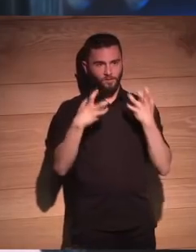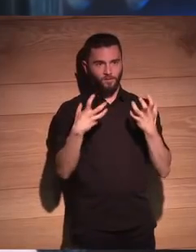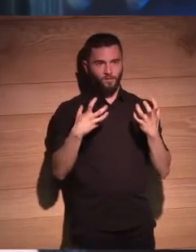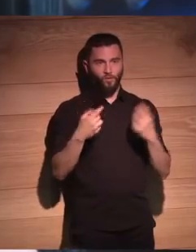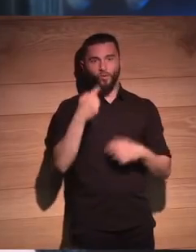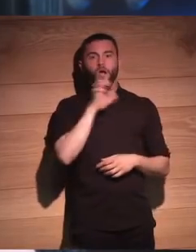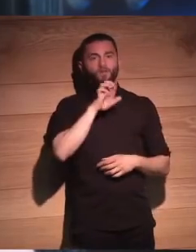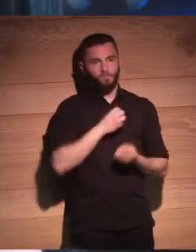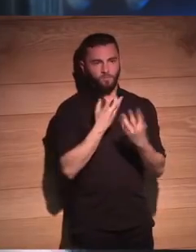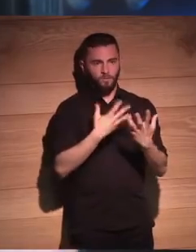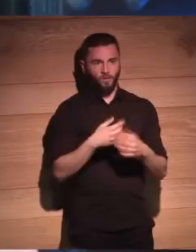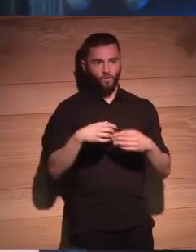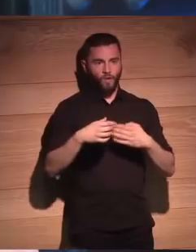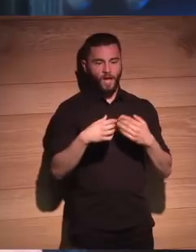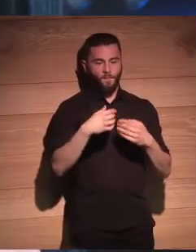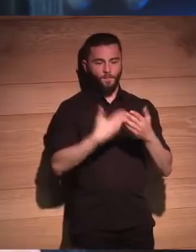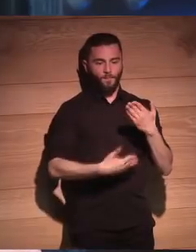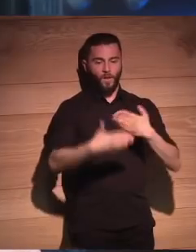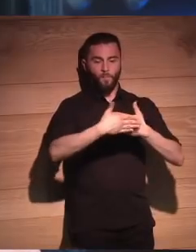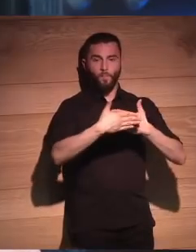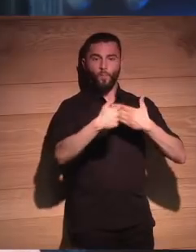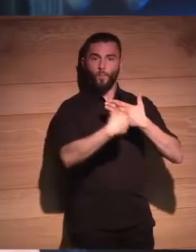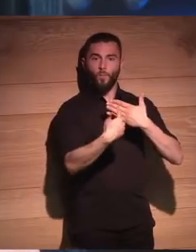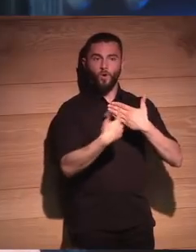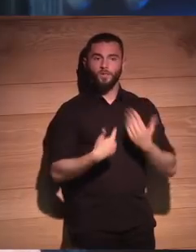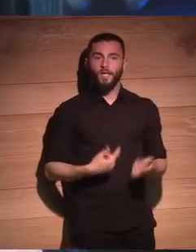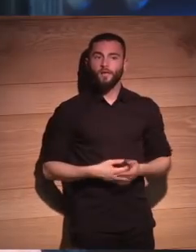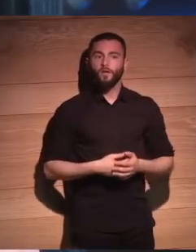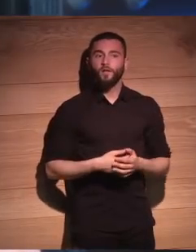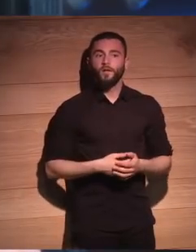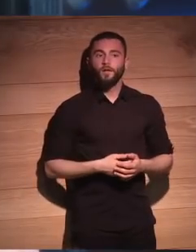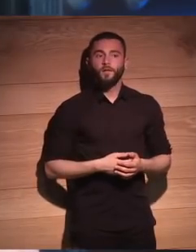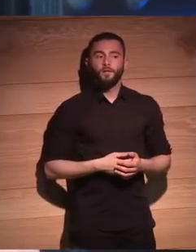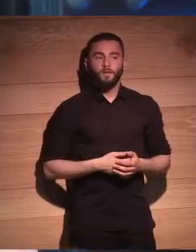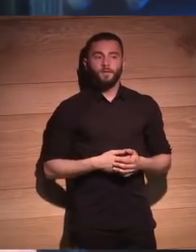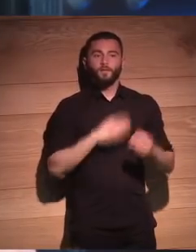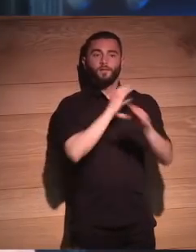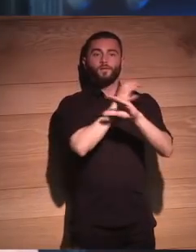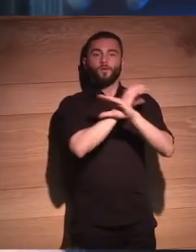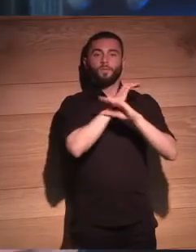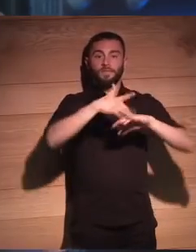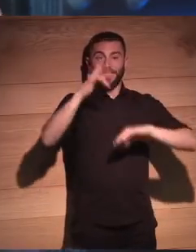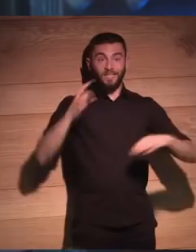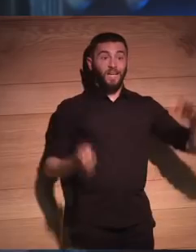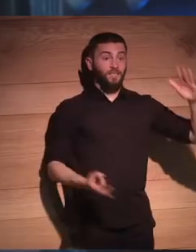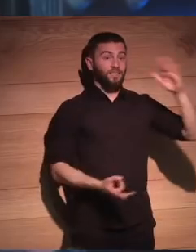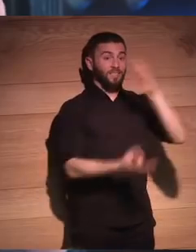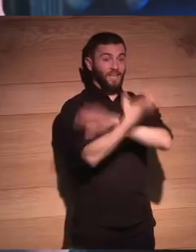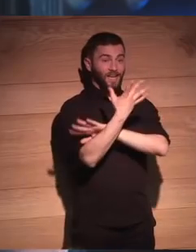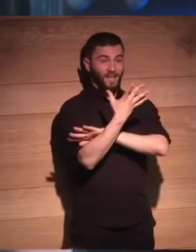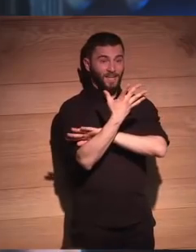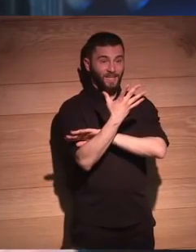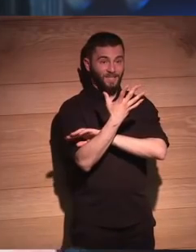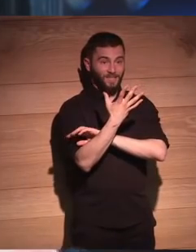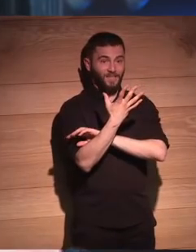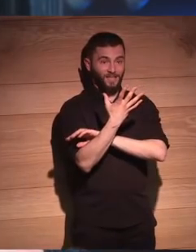la portada en una de las cosas que he traído. El primer que crea uno de los primeros cómics digitales que se hacía con